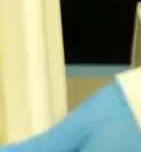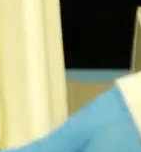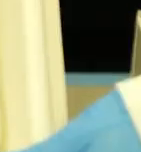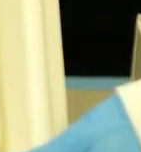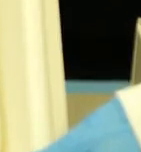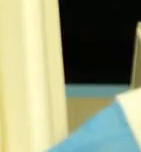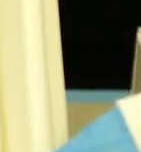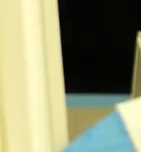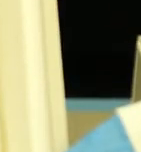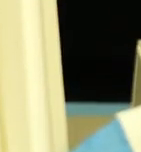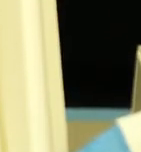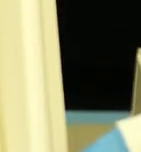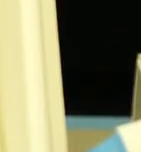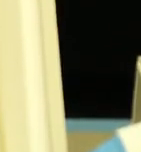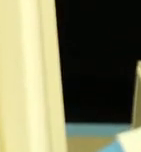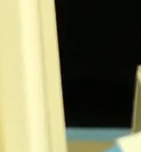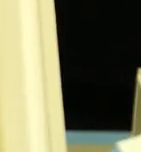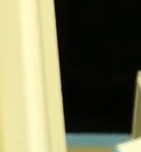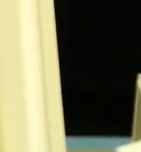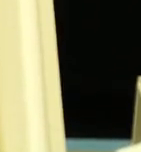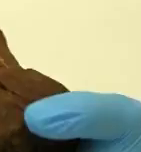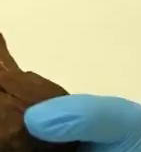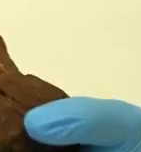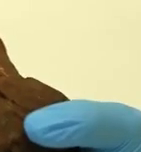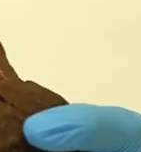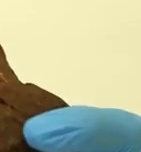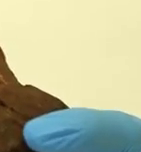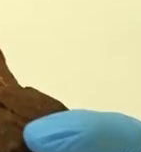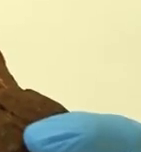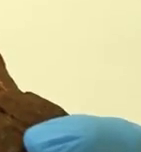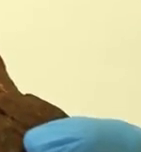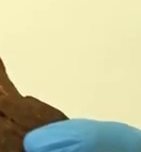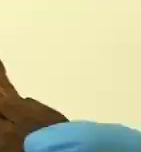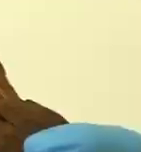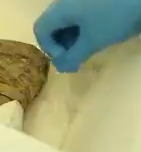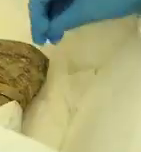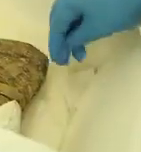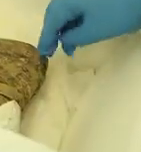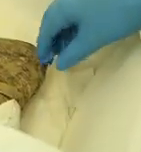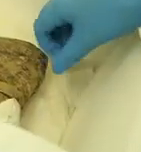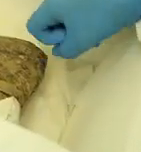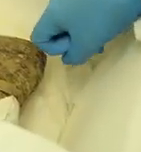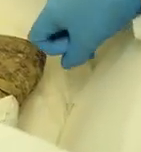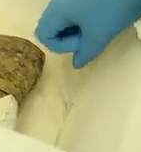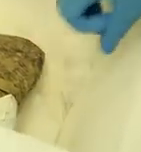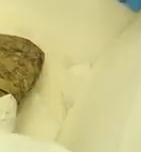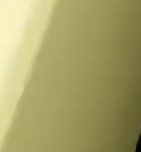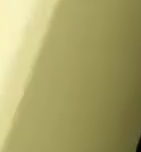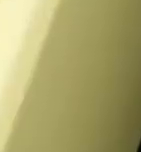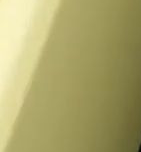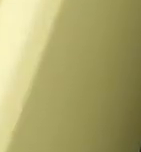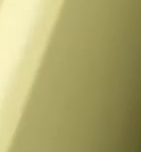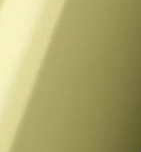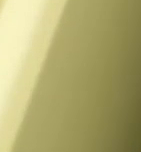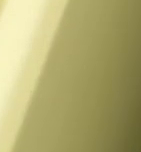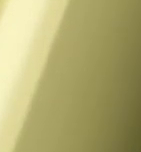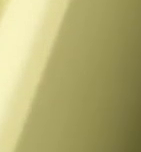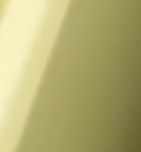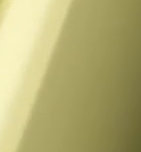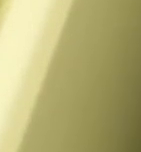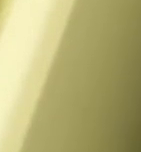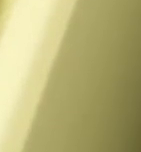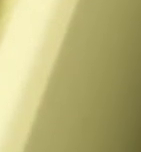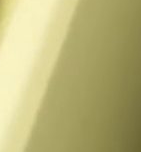internacionales. Por ejemplo, 34 piezas arqueológicas que estaban en manos de coleccionistas privados alemanes fueron